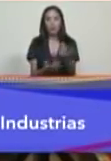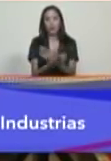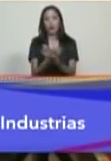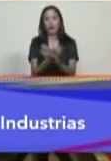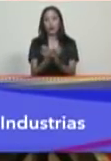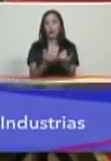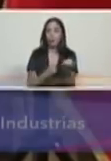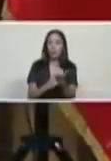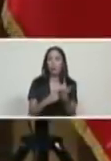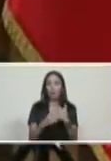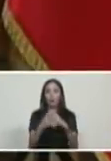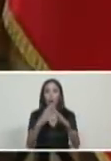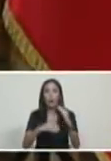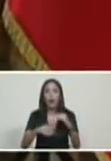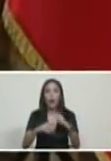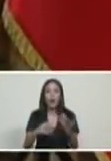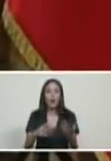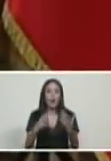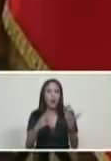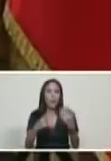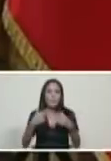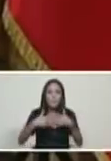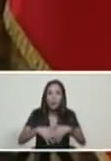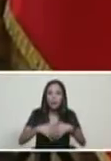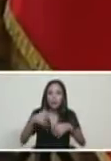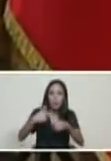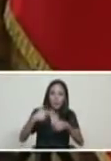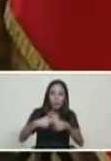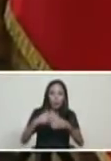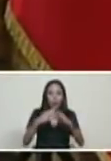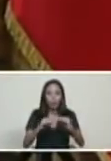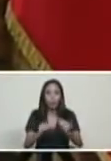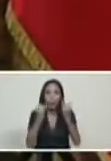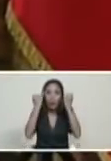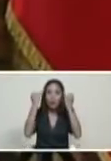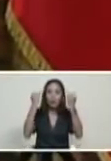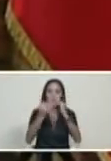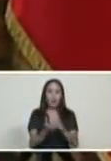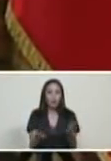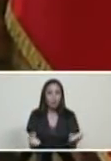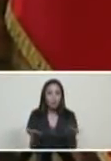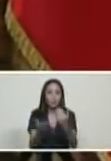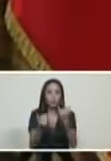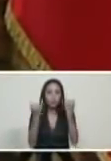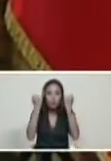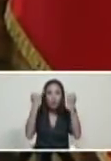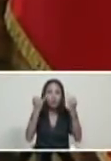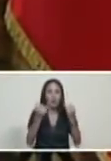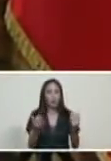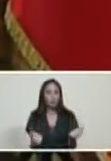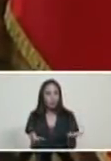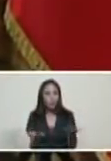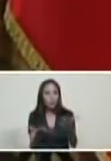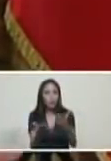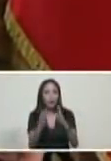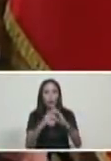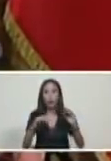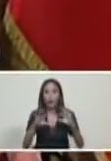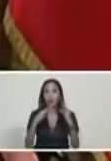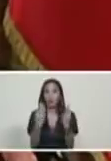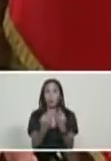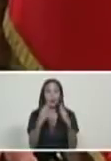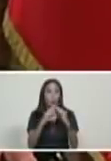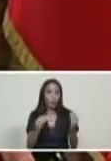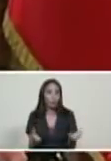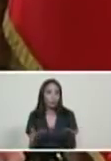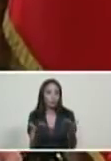riqueza petrolera. Esta política de ahorro, de incentivo al ahorro, va a proteger a todas las familias venezolanas para